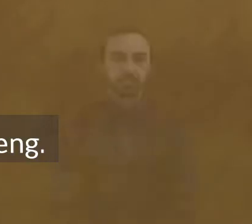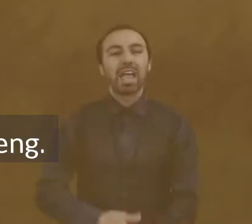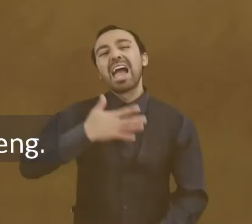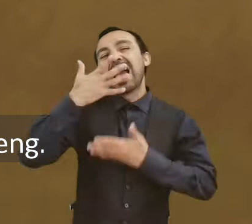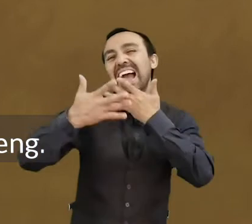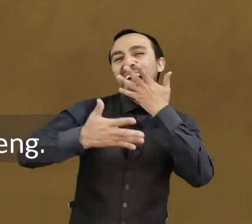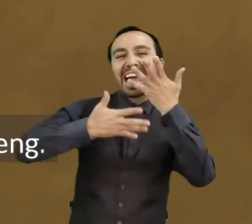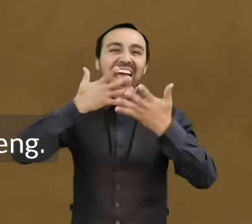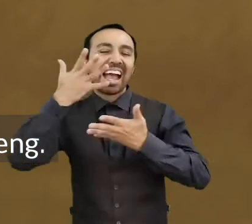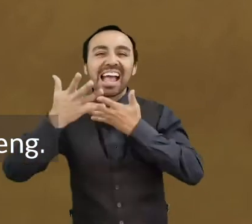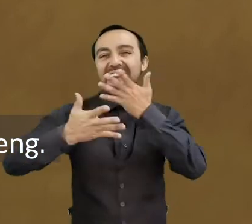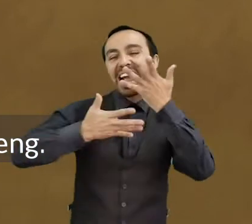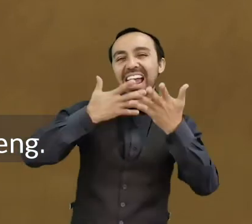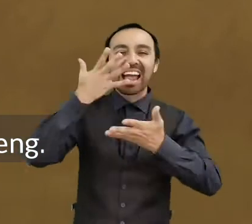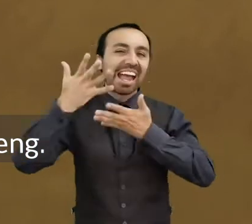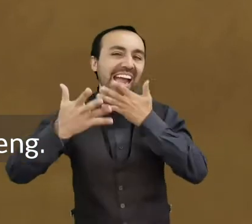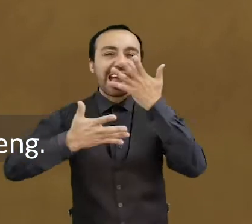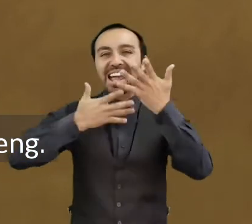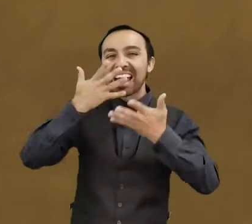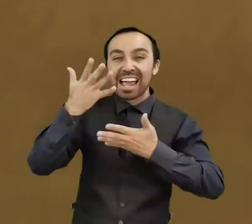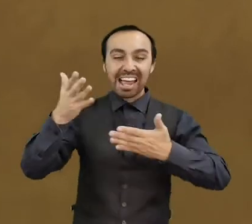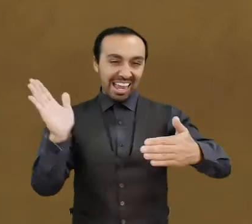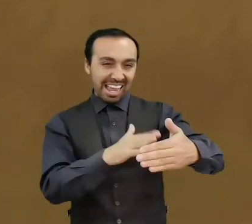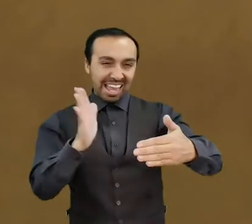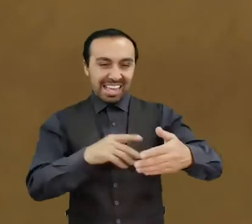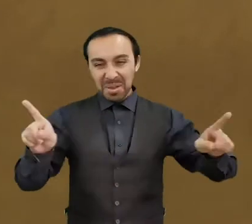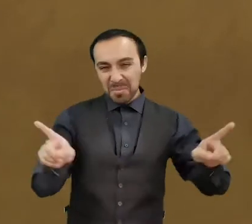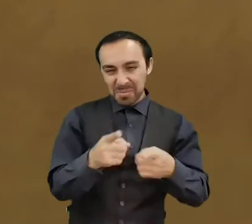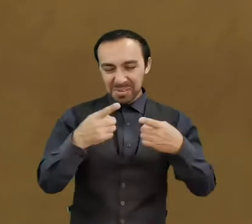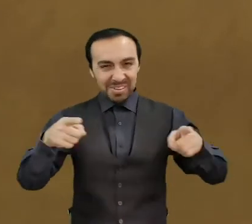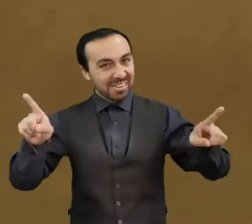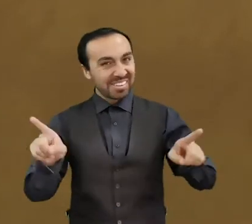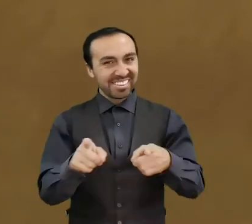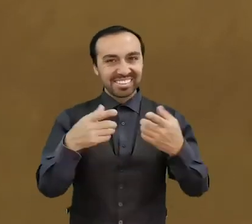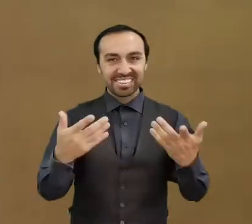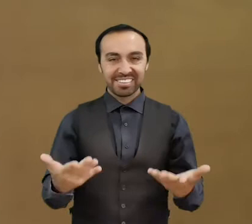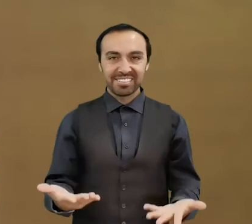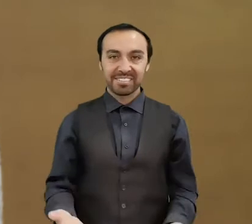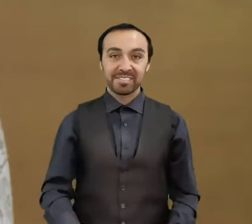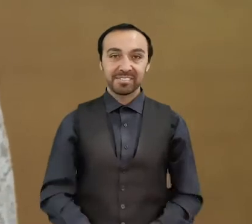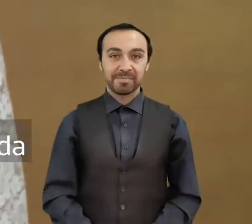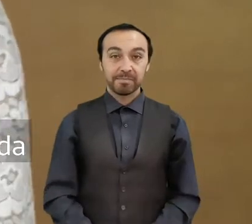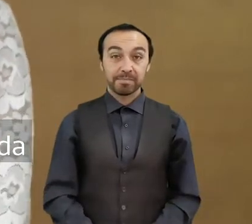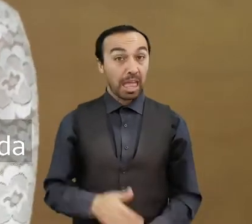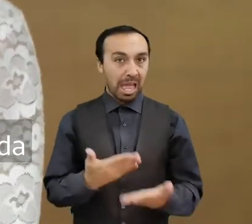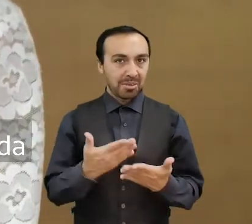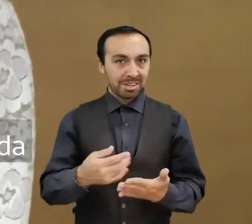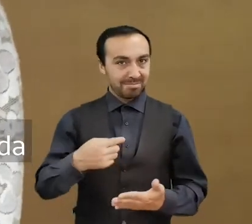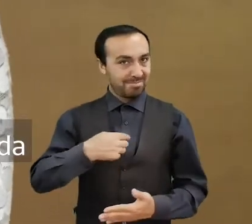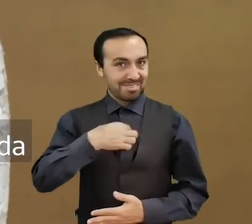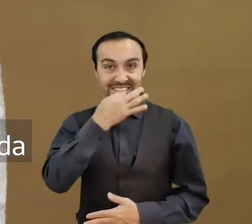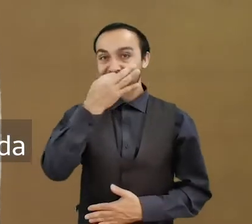hay que intentar que tanto para que entren hoy les voy a